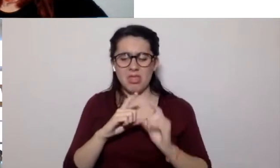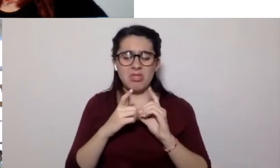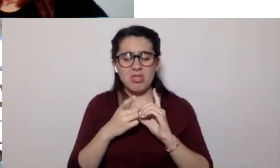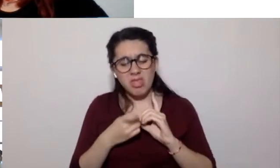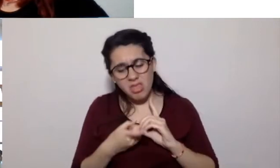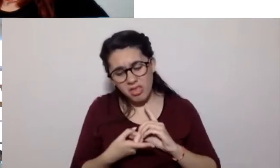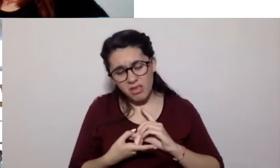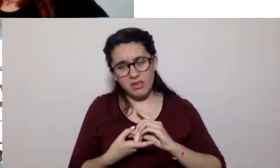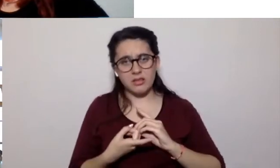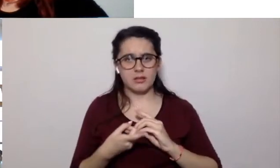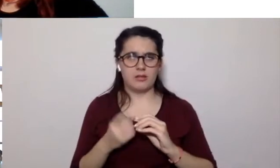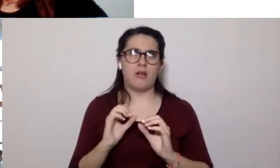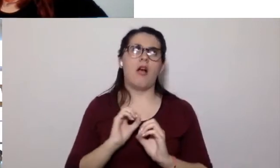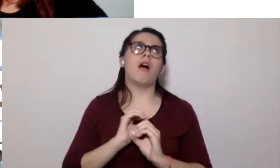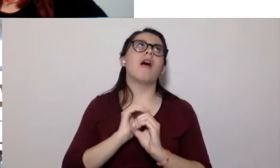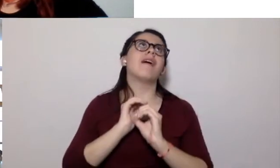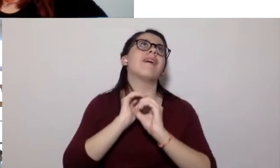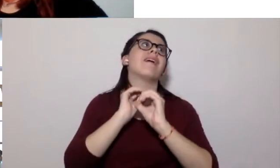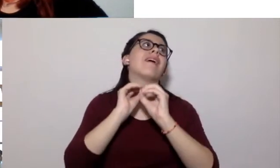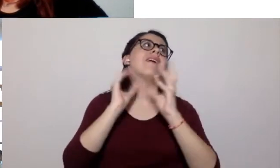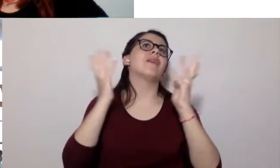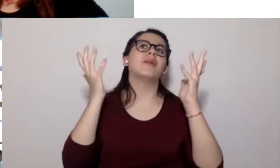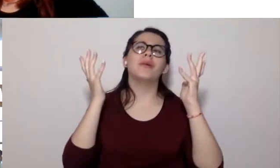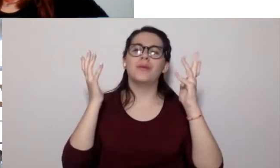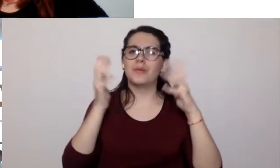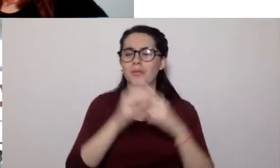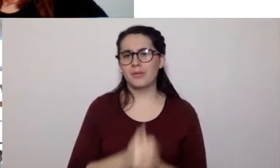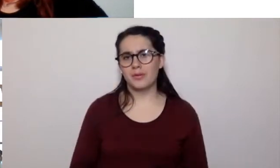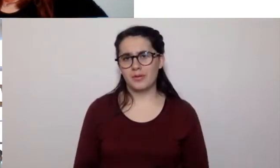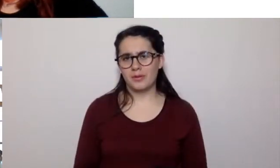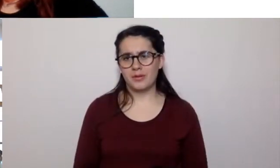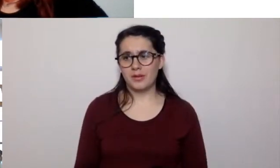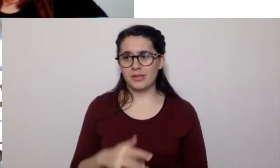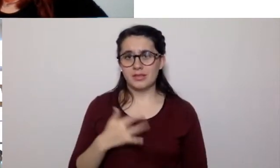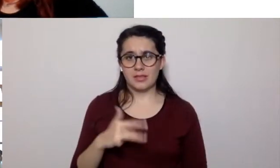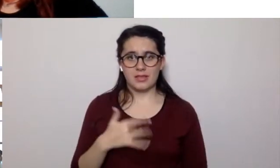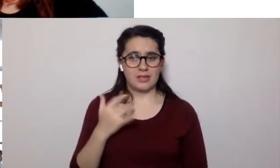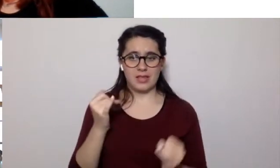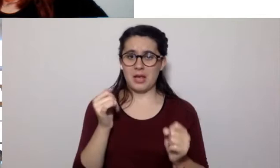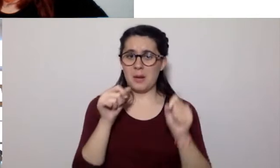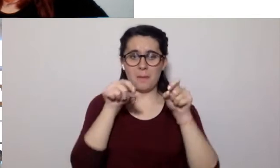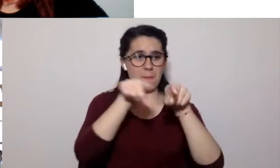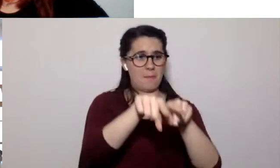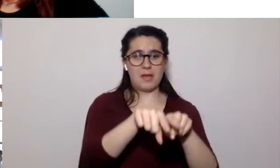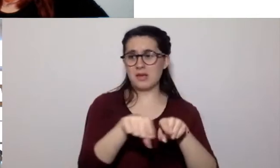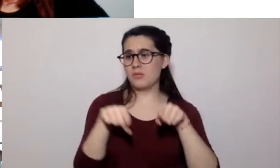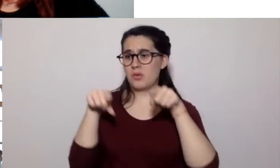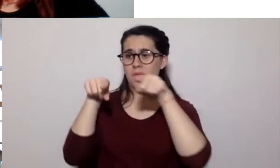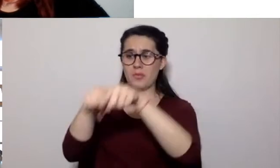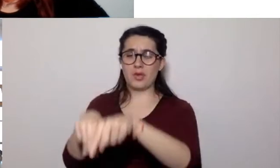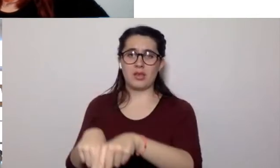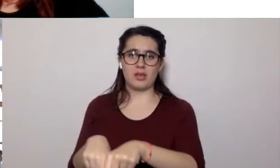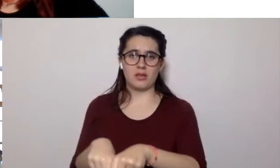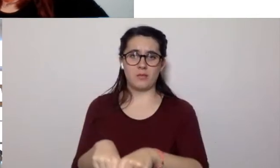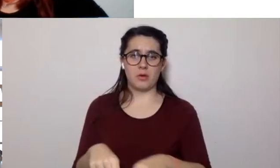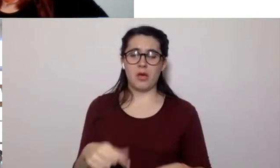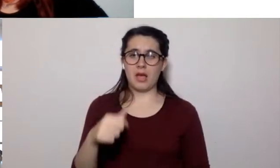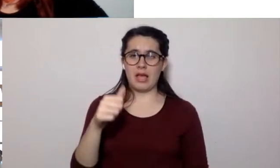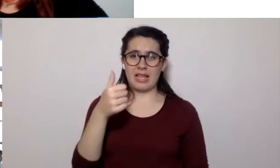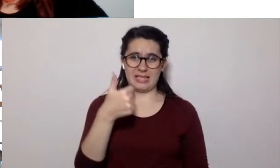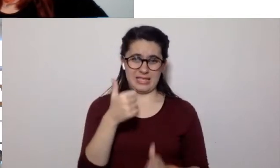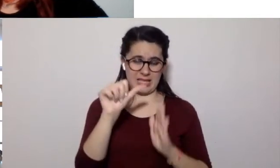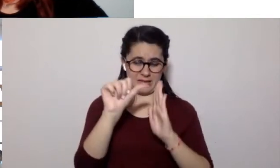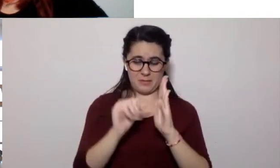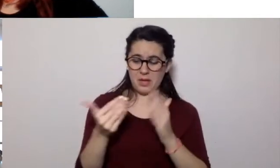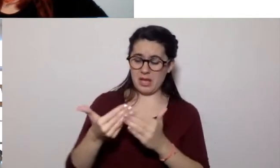Pues claro que nosotros nos estamos o nos hemos sentido así en los últimos 6 meses, ¿no? porque